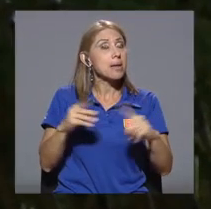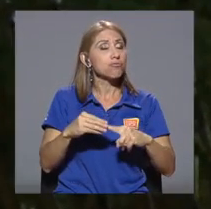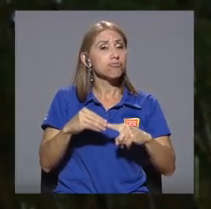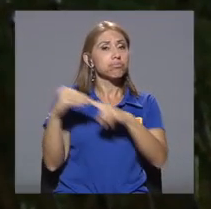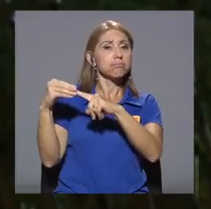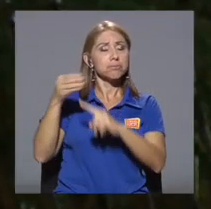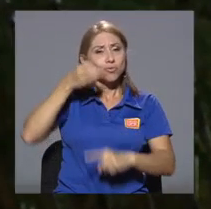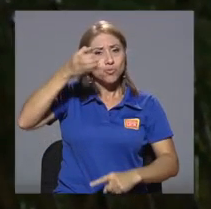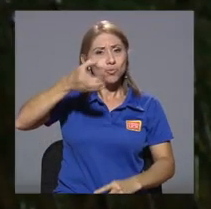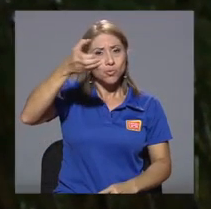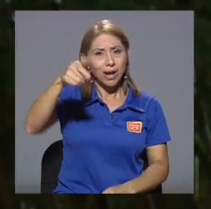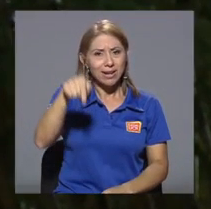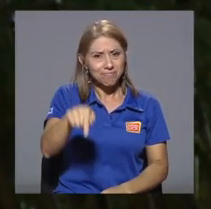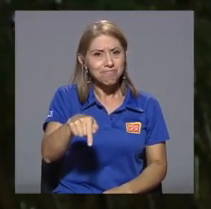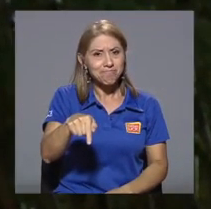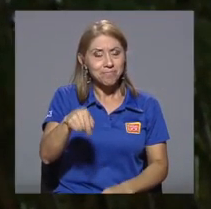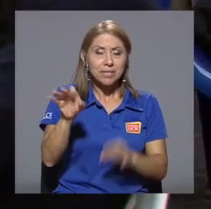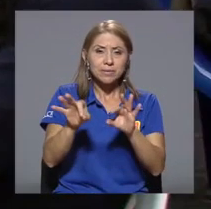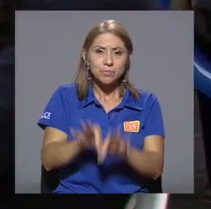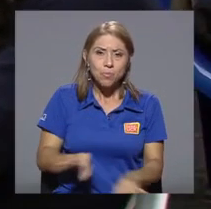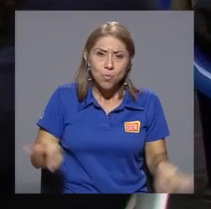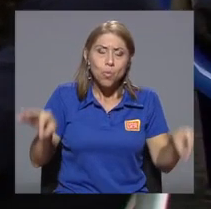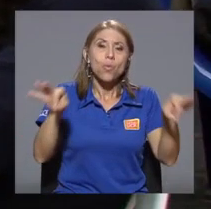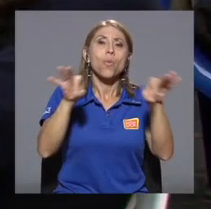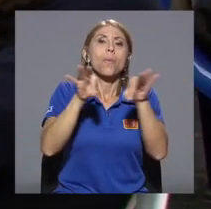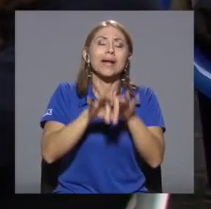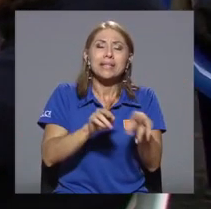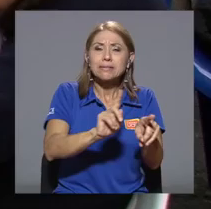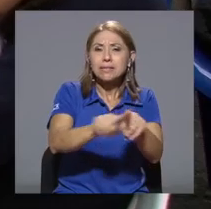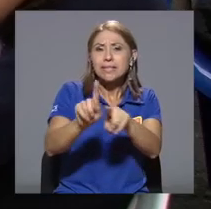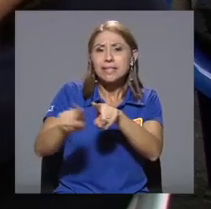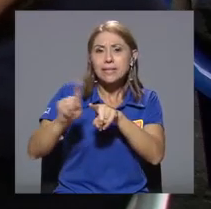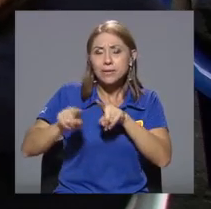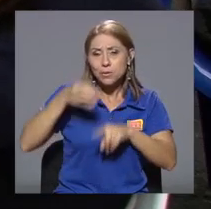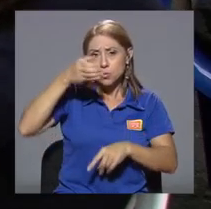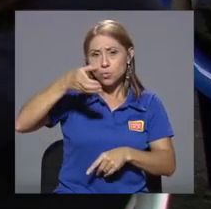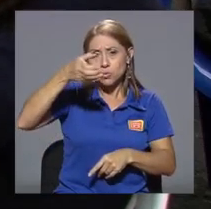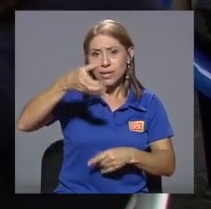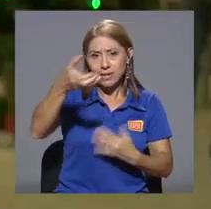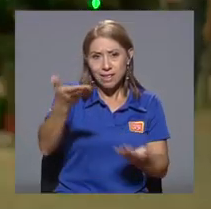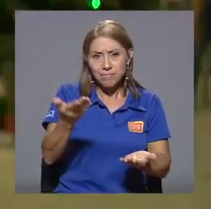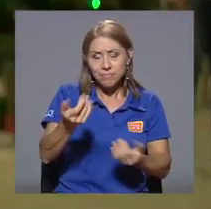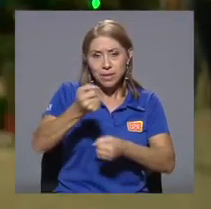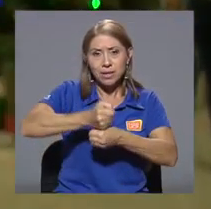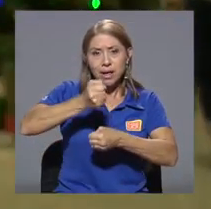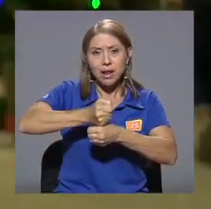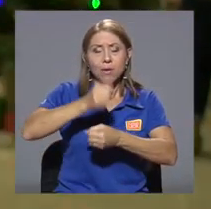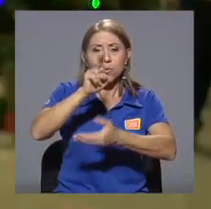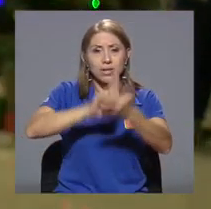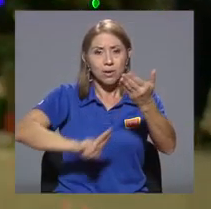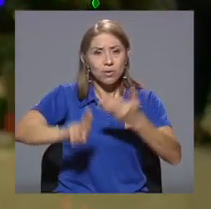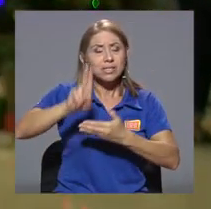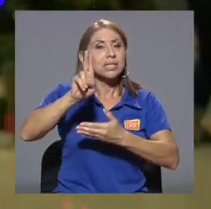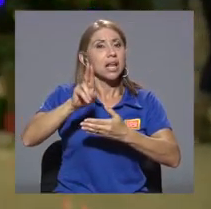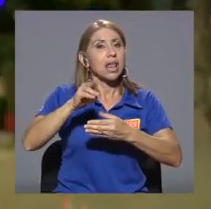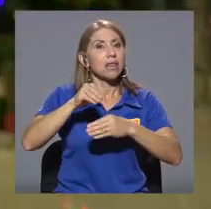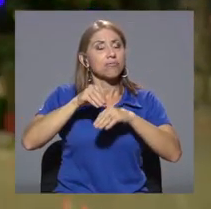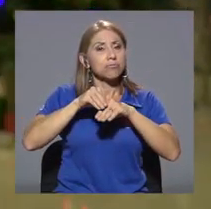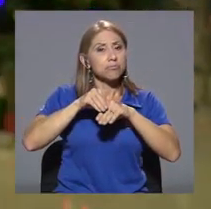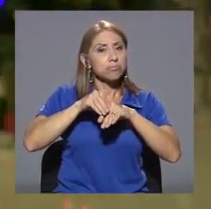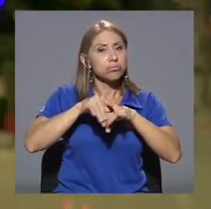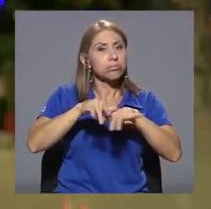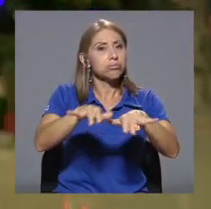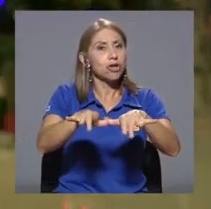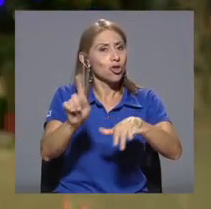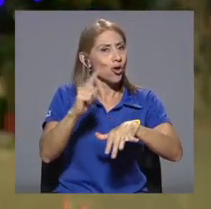Por eso es muy importante también que haya una interculturalidad y que la labor de la universidad trascienda